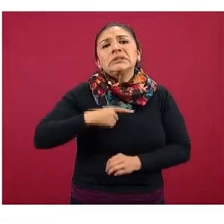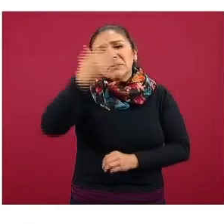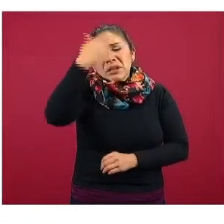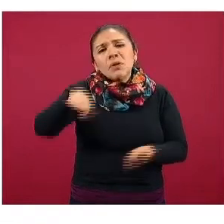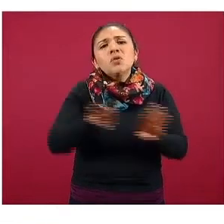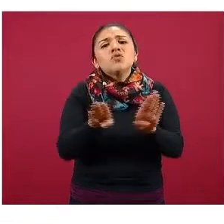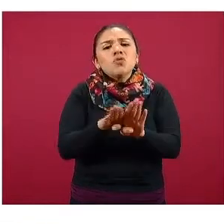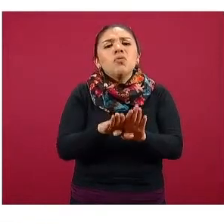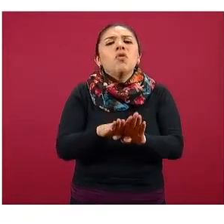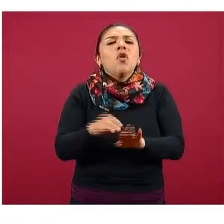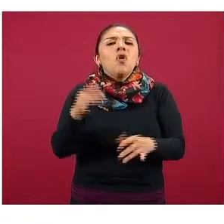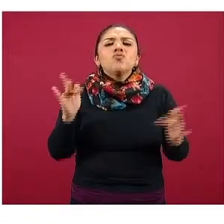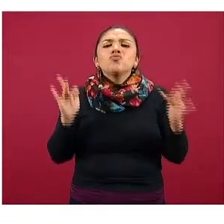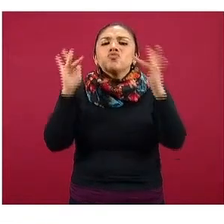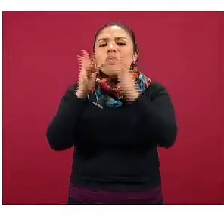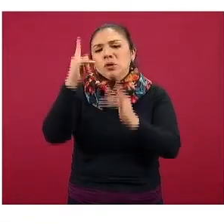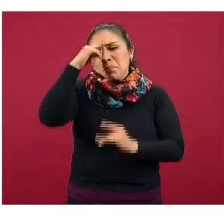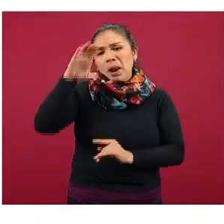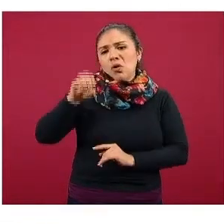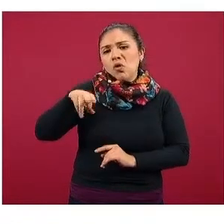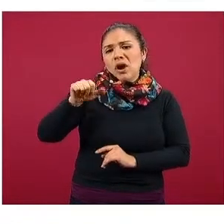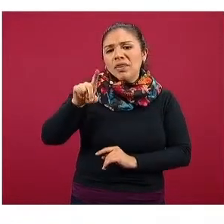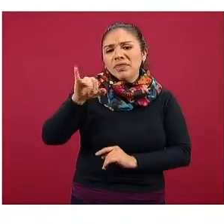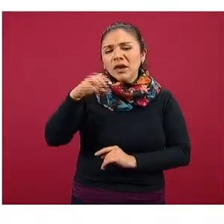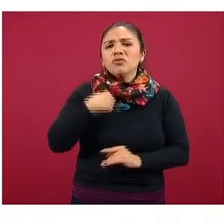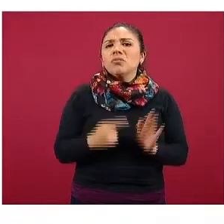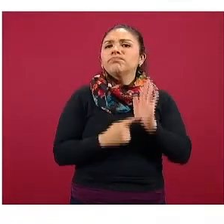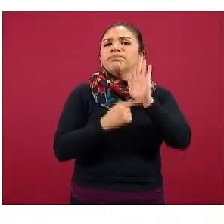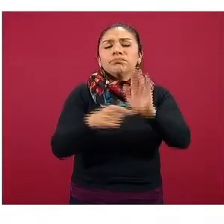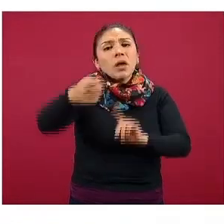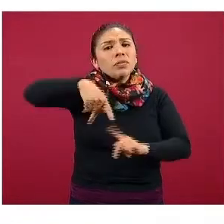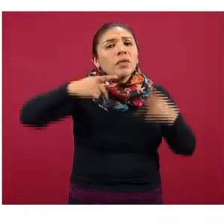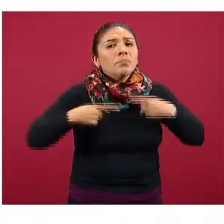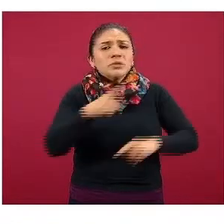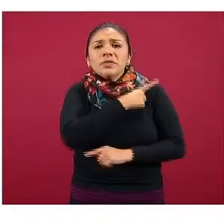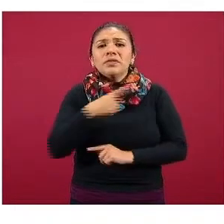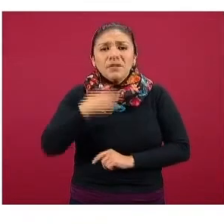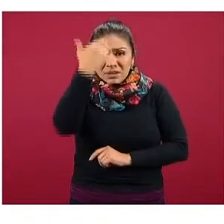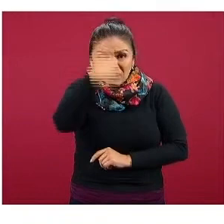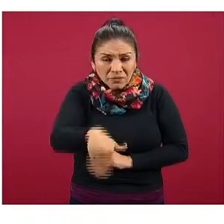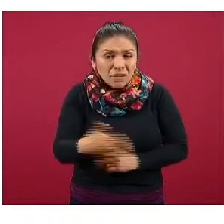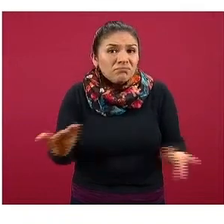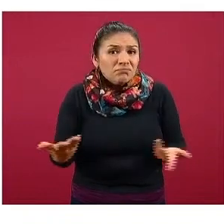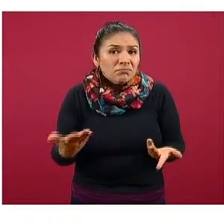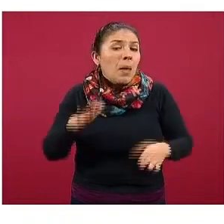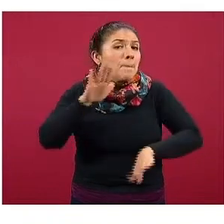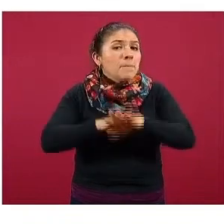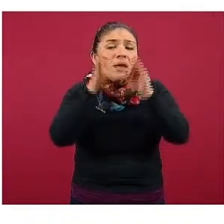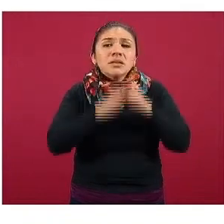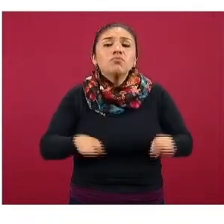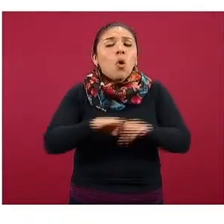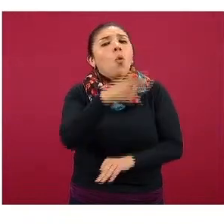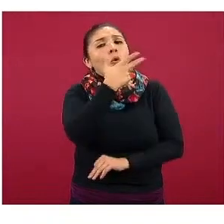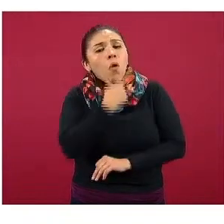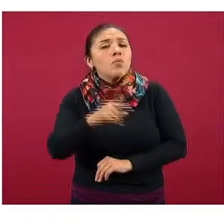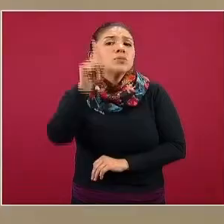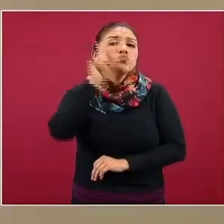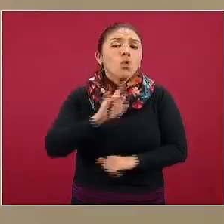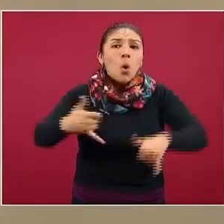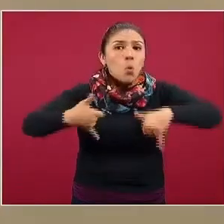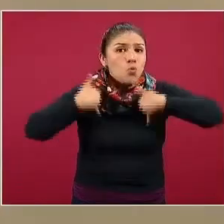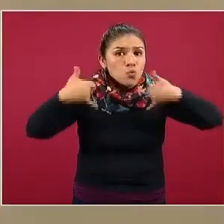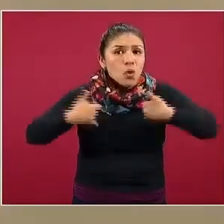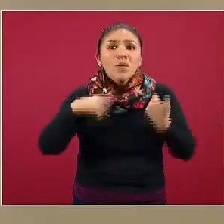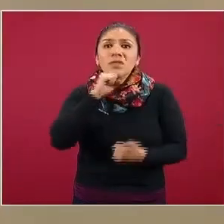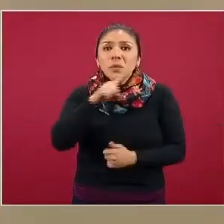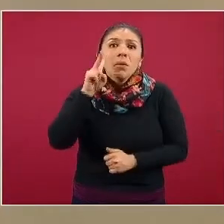de vida del CONADIC y damos a conocer esta información al público en general, sobre todo, y a hombres y mujeres y jóvenes,